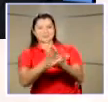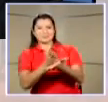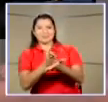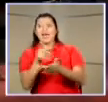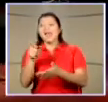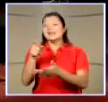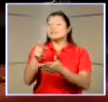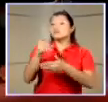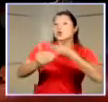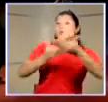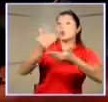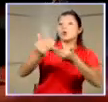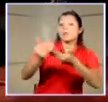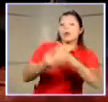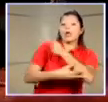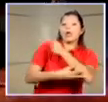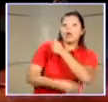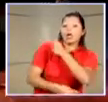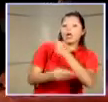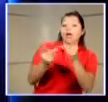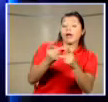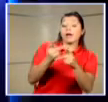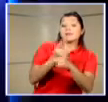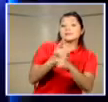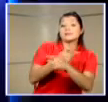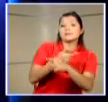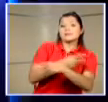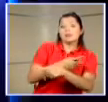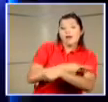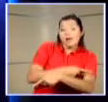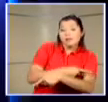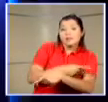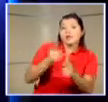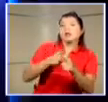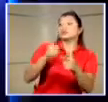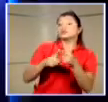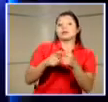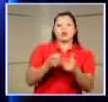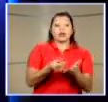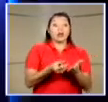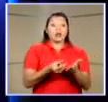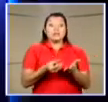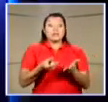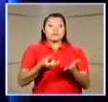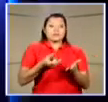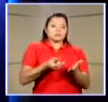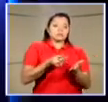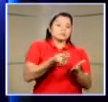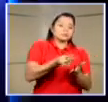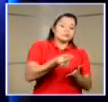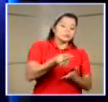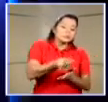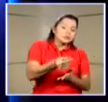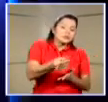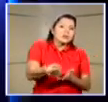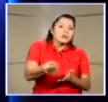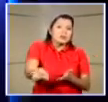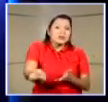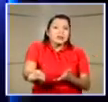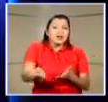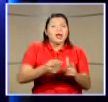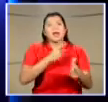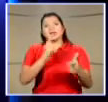y vienen recortando hace tiempo, usted les echa menos, entonces la partida de salarios es la que ha estado subiendo. Y discúlpeme, don